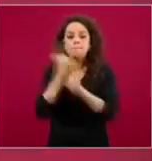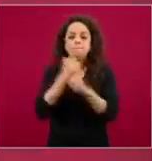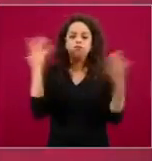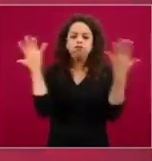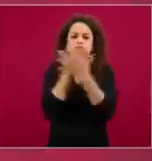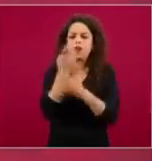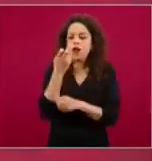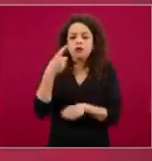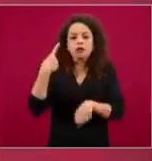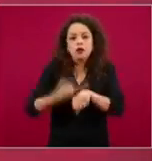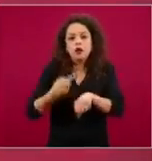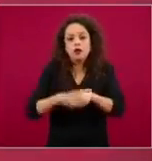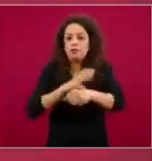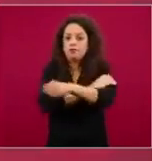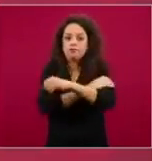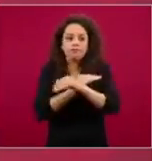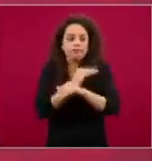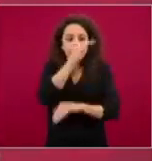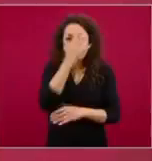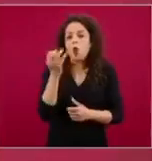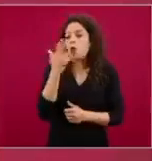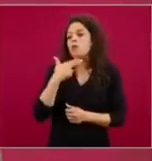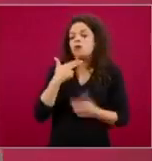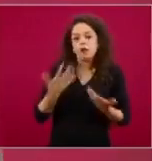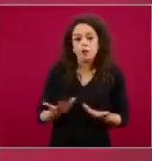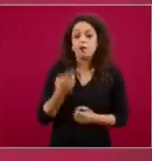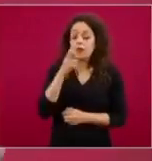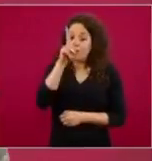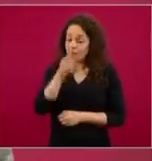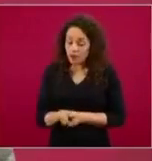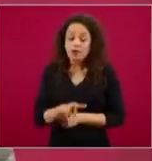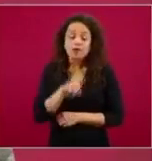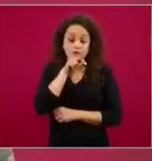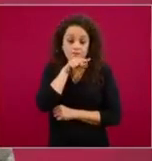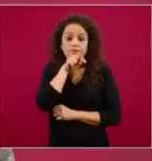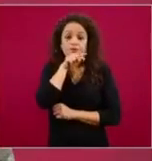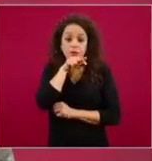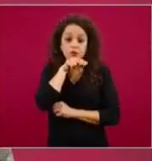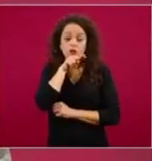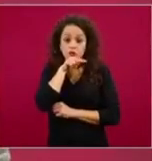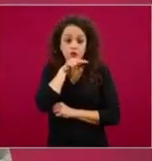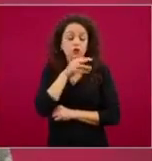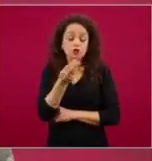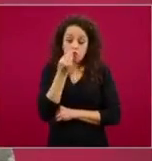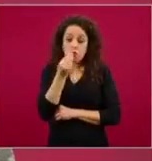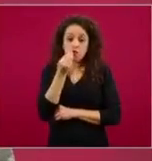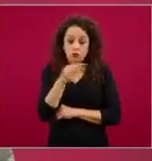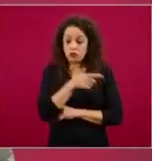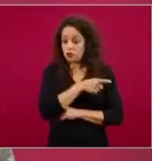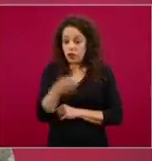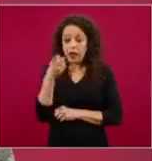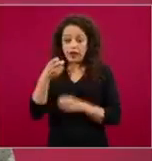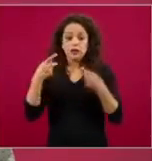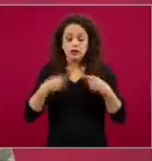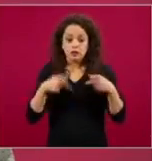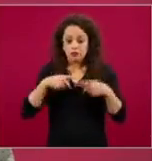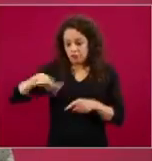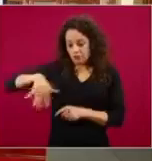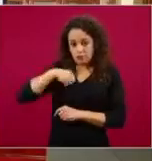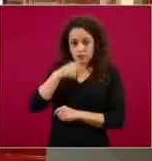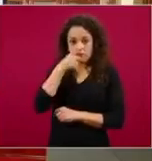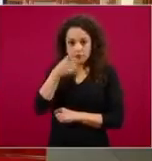sí tenemos esta preocupación especial para las personas con las características que acabo de